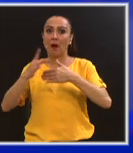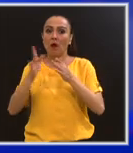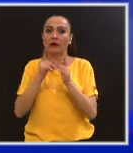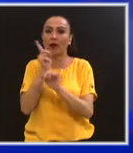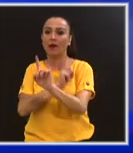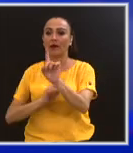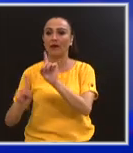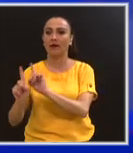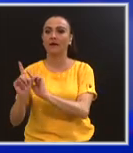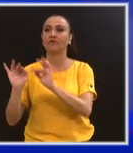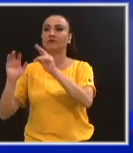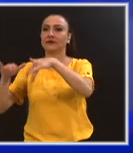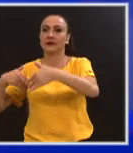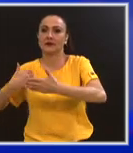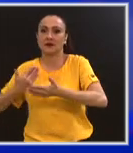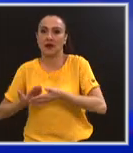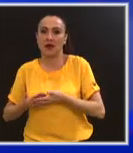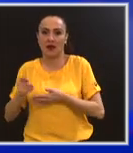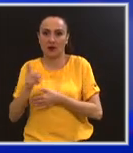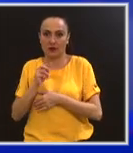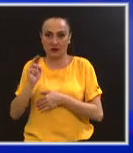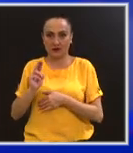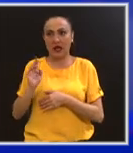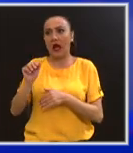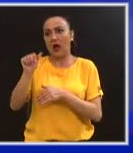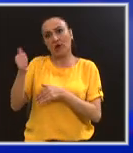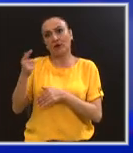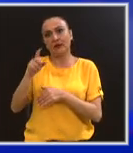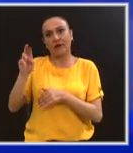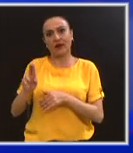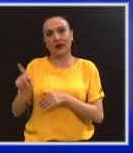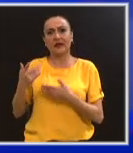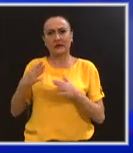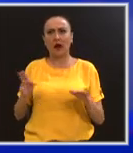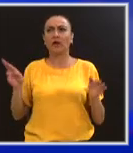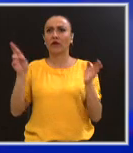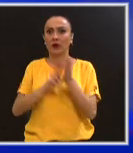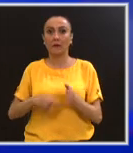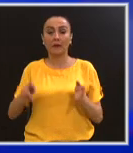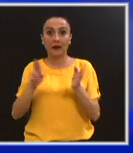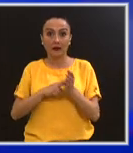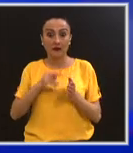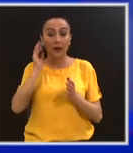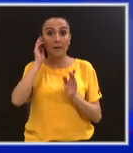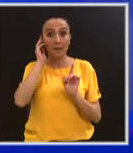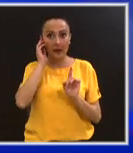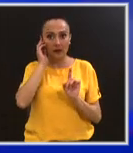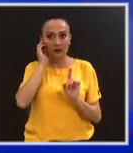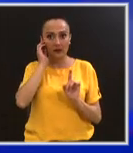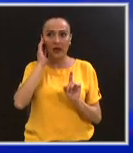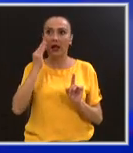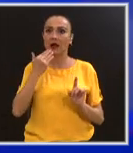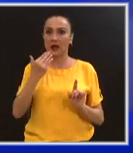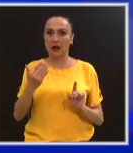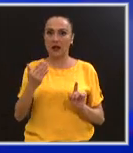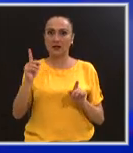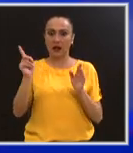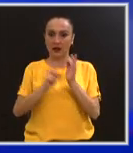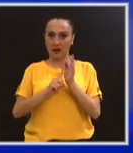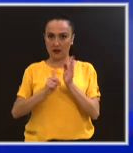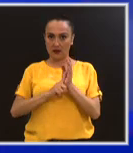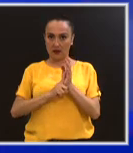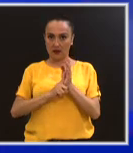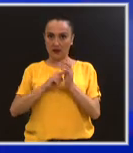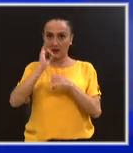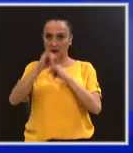o llegar hasta suelo nacional una situación que se ha estado repitiendo pero que Paul gracias a las alertas